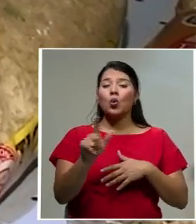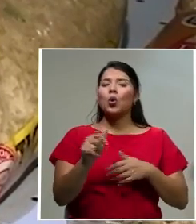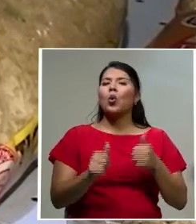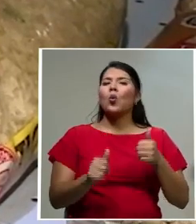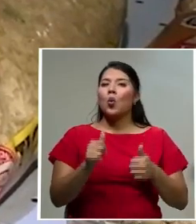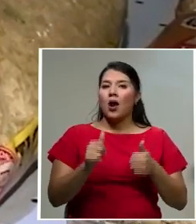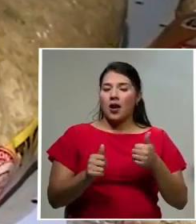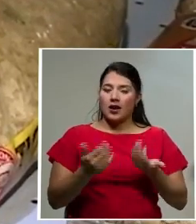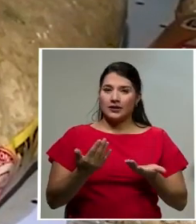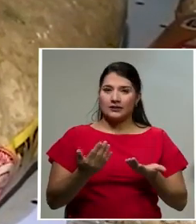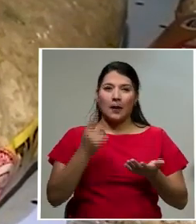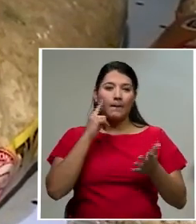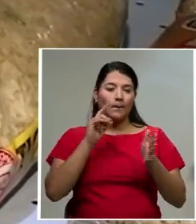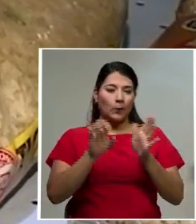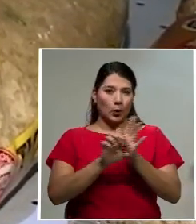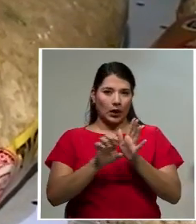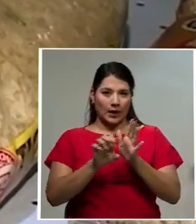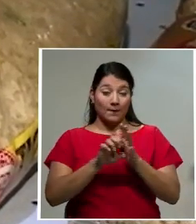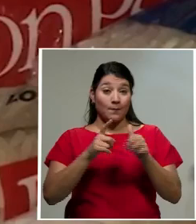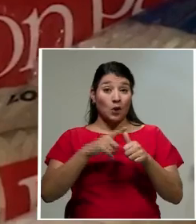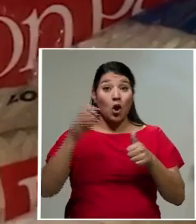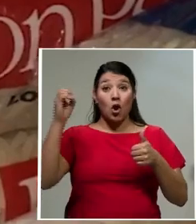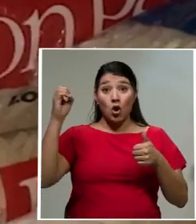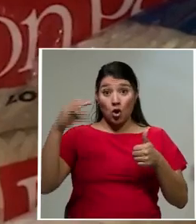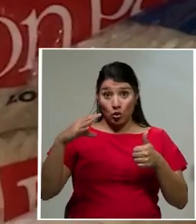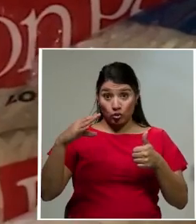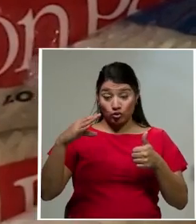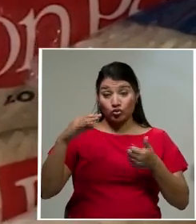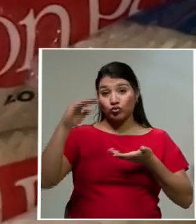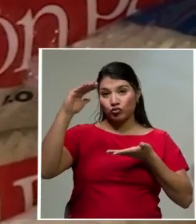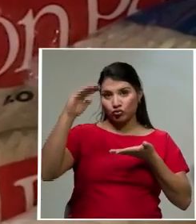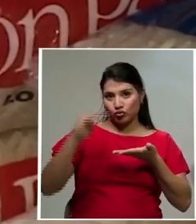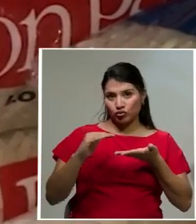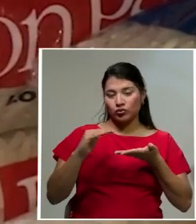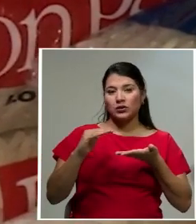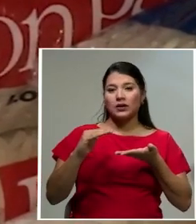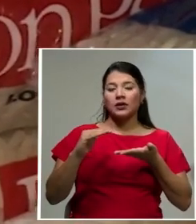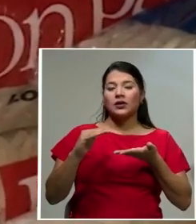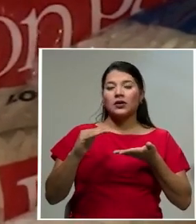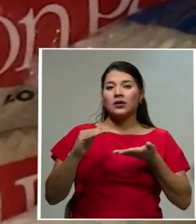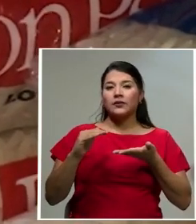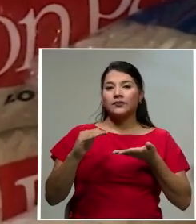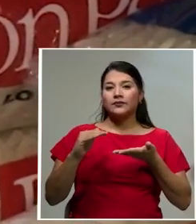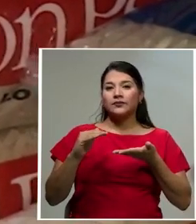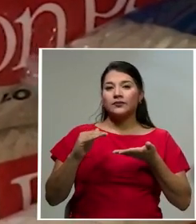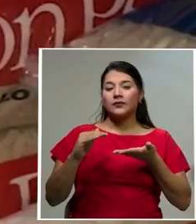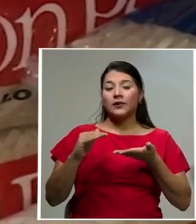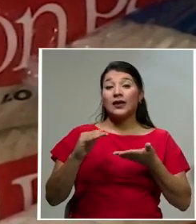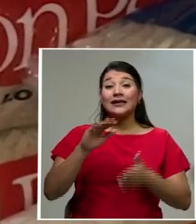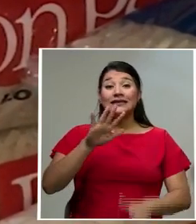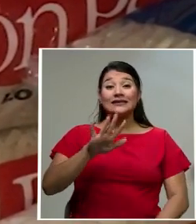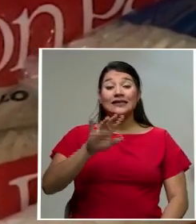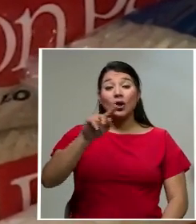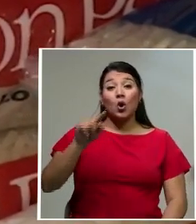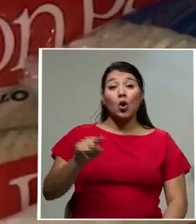destacan algunos casos como la electricidad, que presentó una disminución de